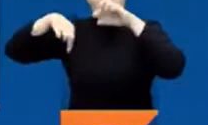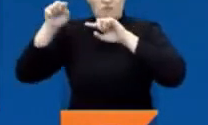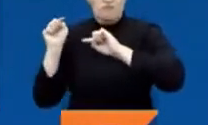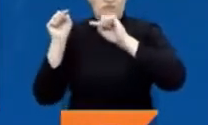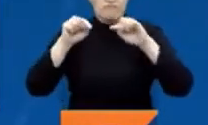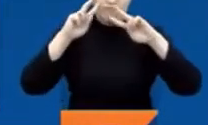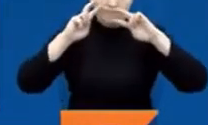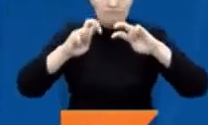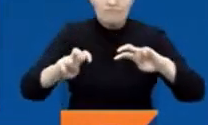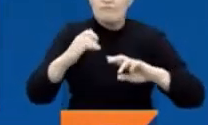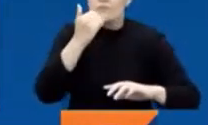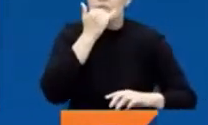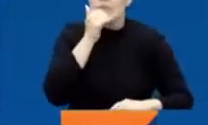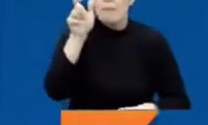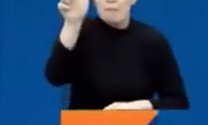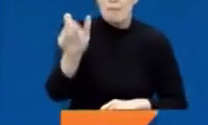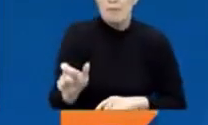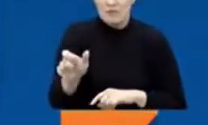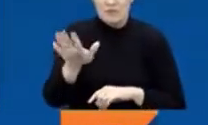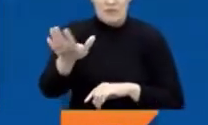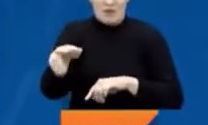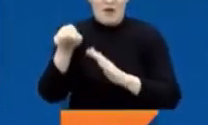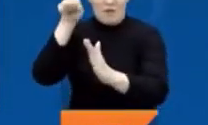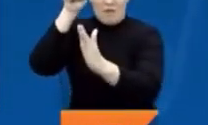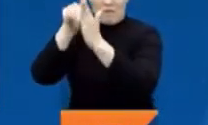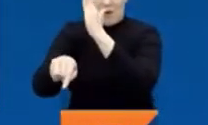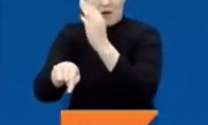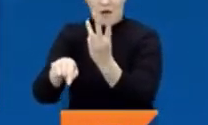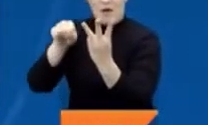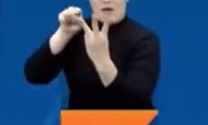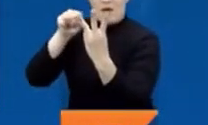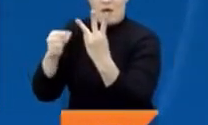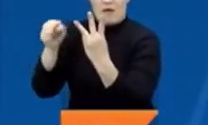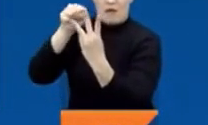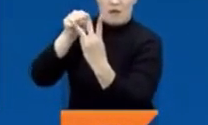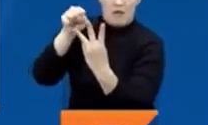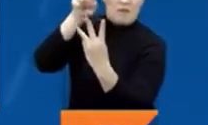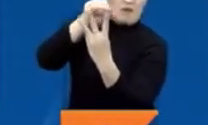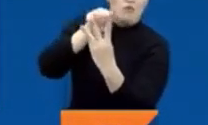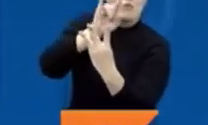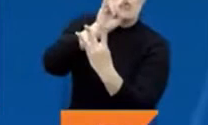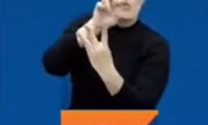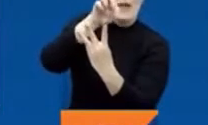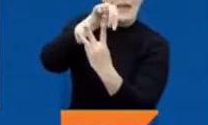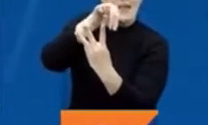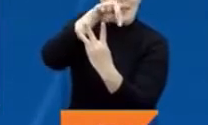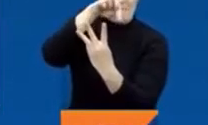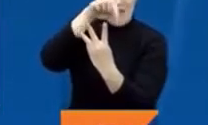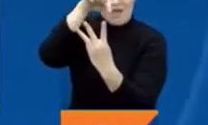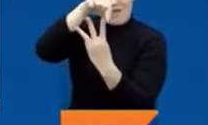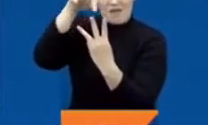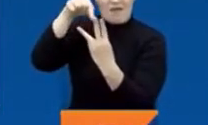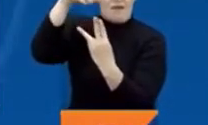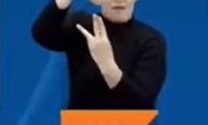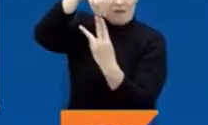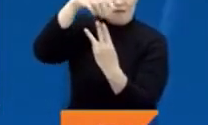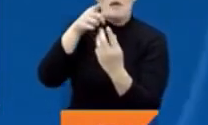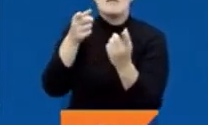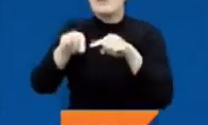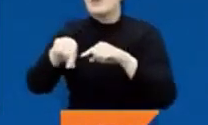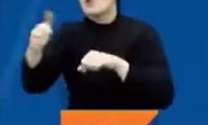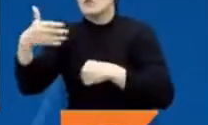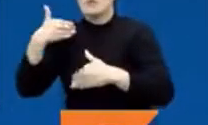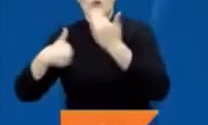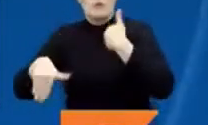por homicidio del gobernador suplente Orlando Moreano y dos escoltas de UNP, así como otros miembros de Comunidad Agua que resultaron heridos